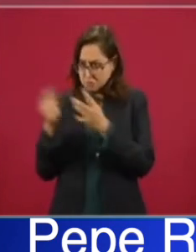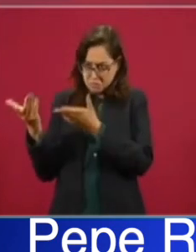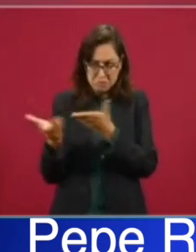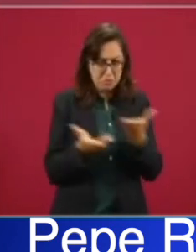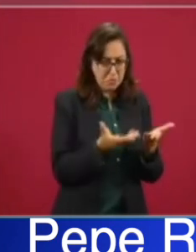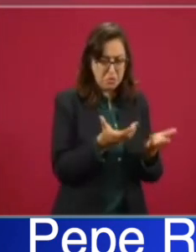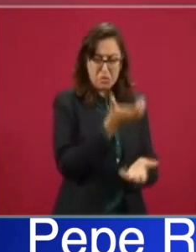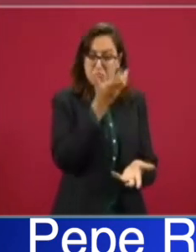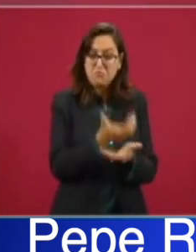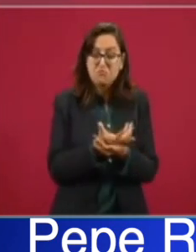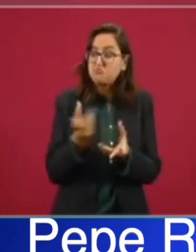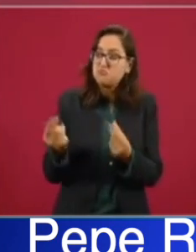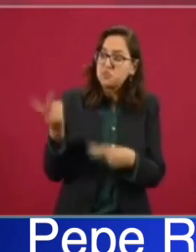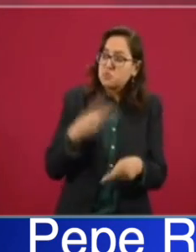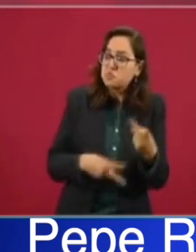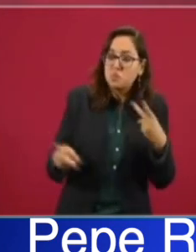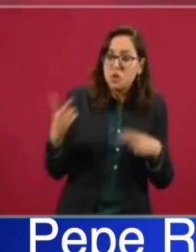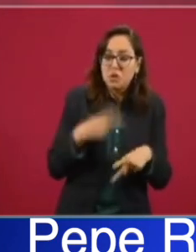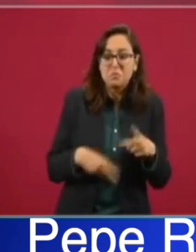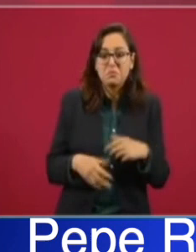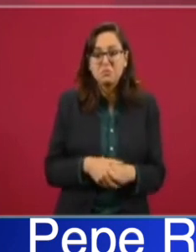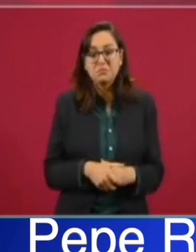ni siquiera así llegan. No llegan los dirigentes.